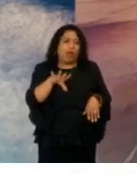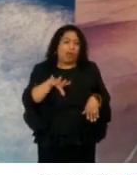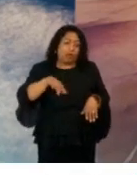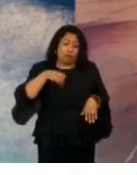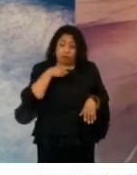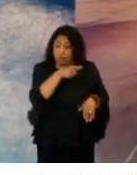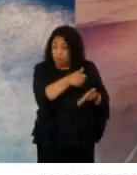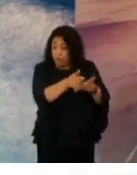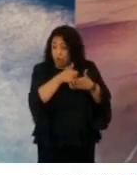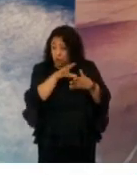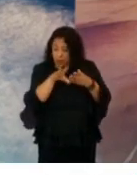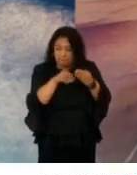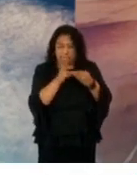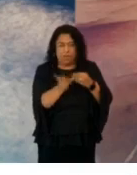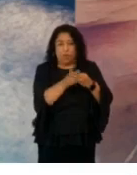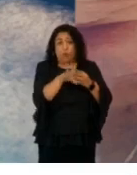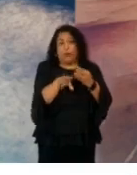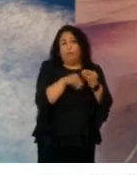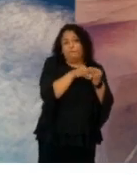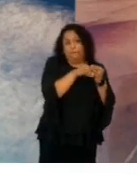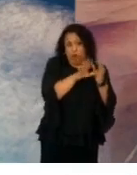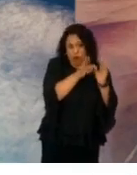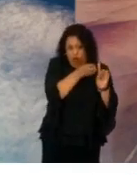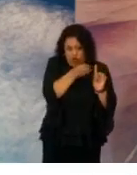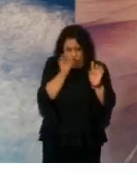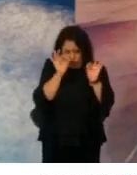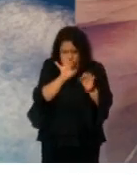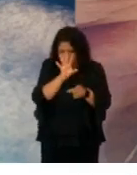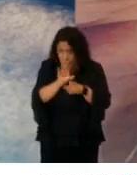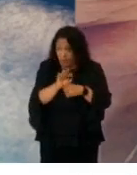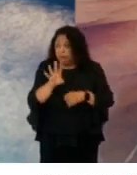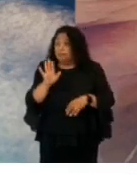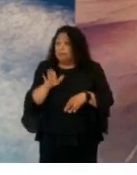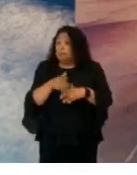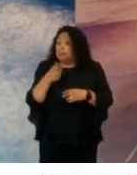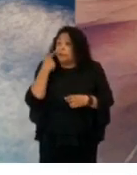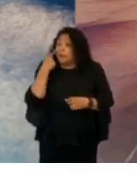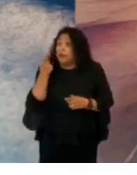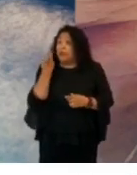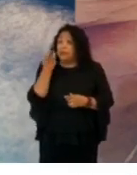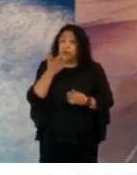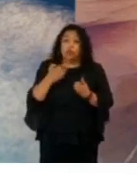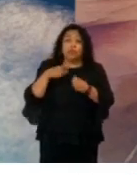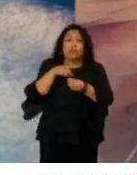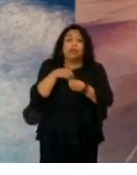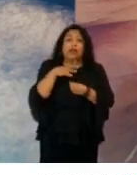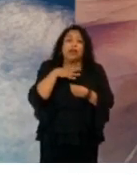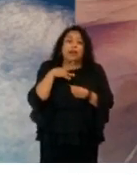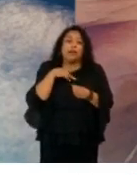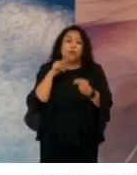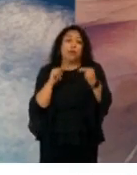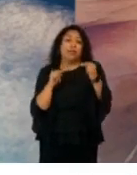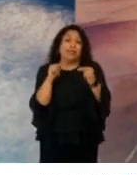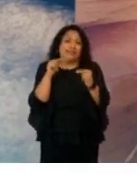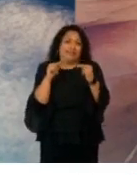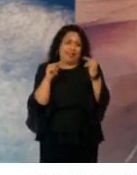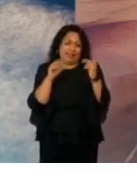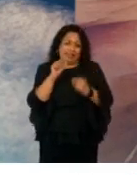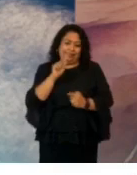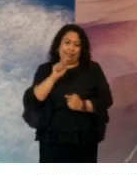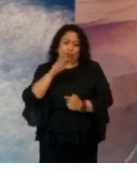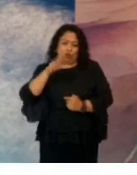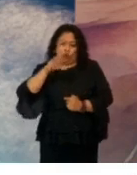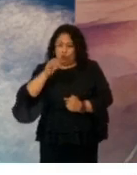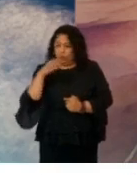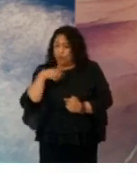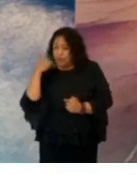para que me ayude a completar la pregunta, porque frente a esa sociedad está el status quo. Regresando